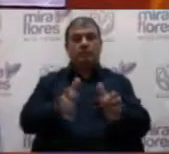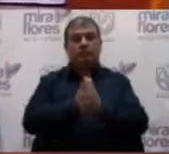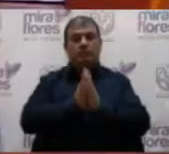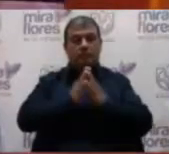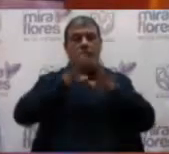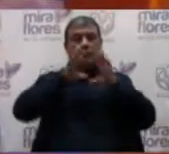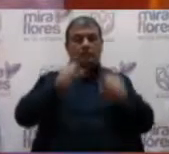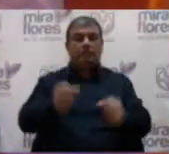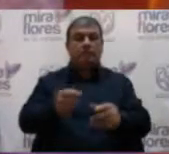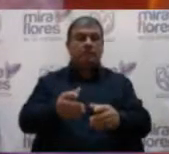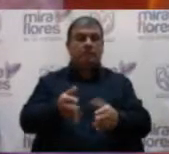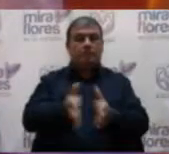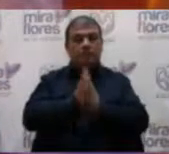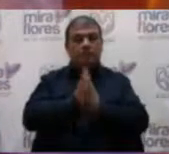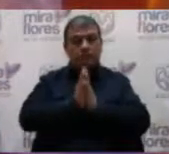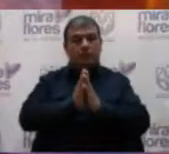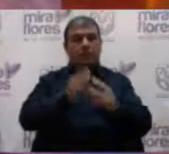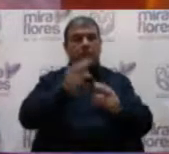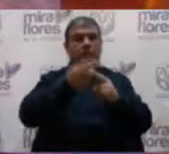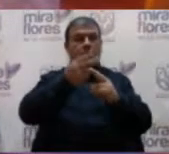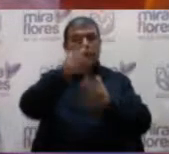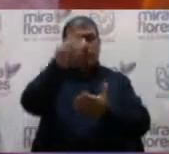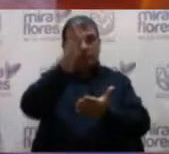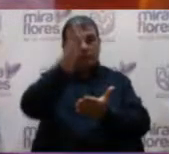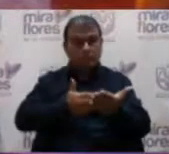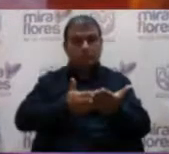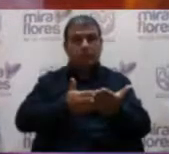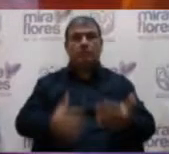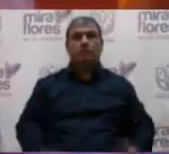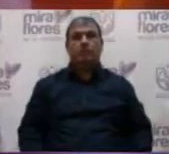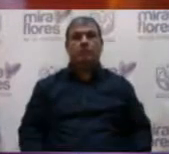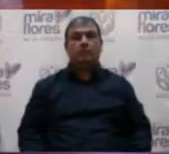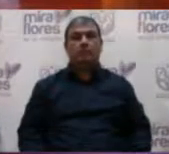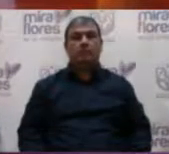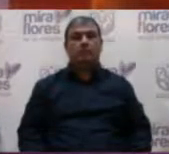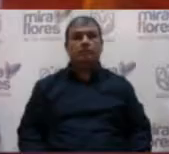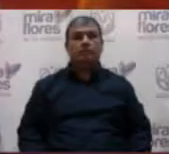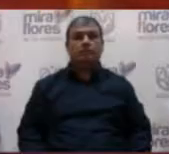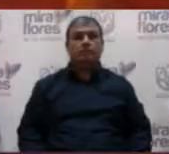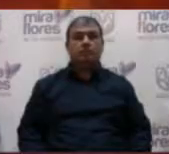general del Consejo que se sirva pasar la lista del caso.